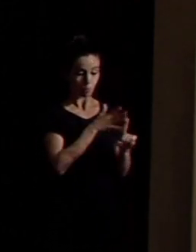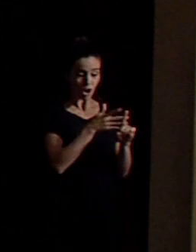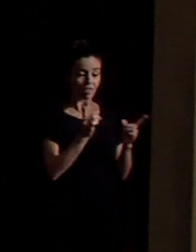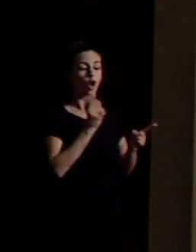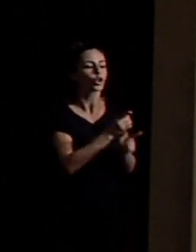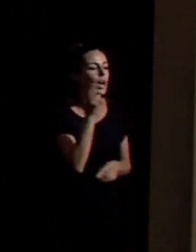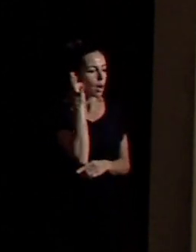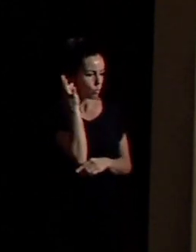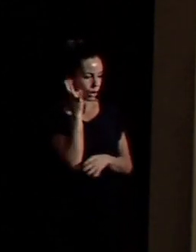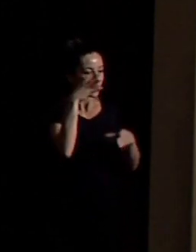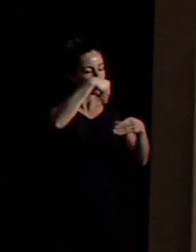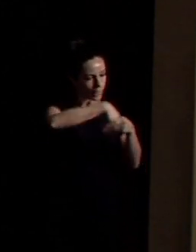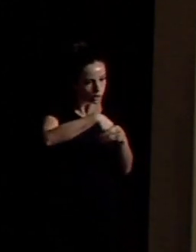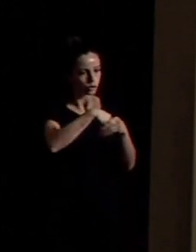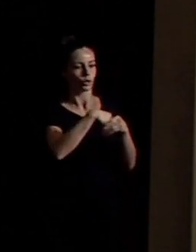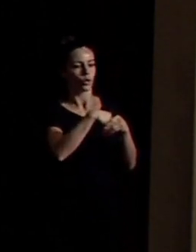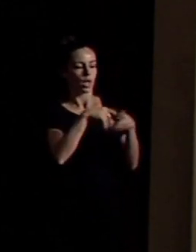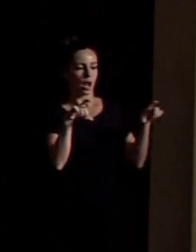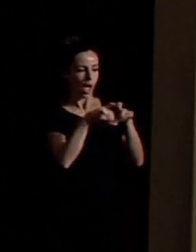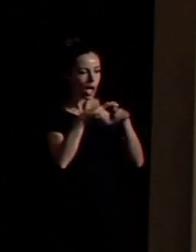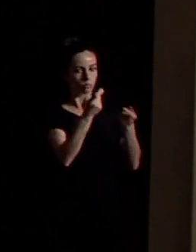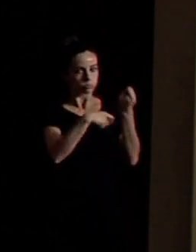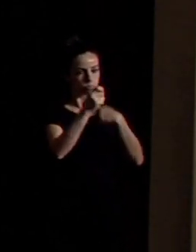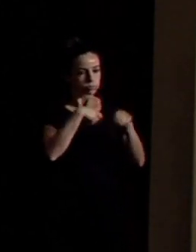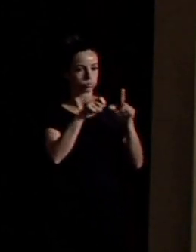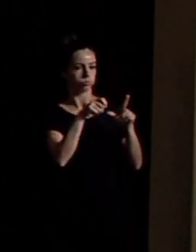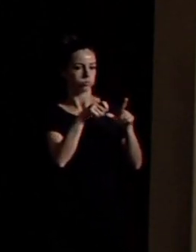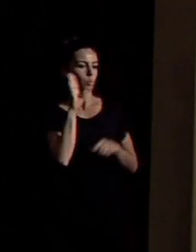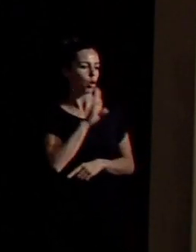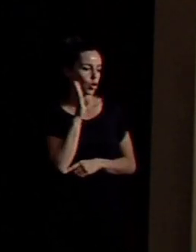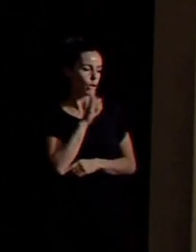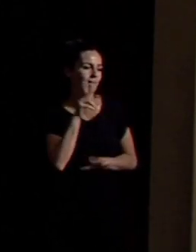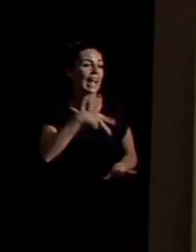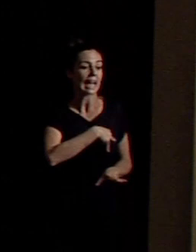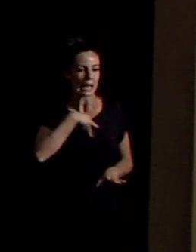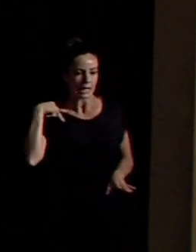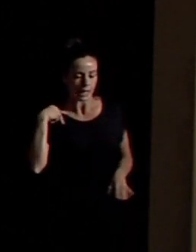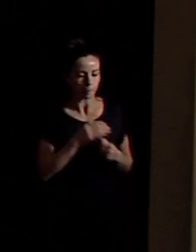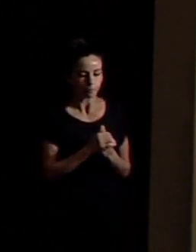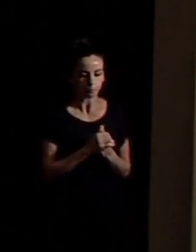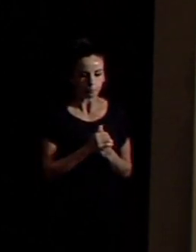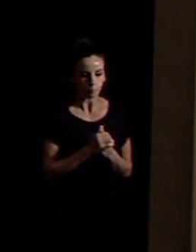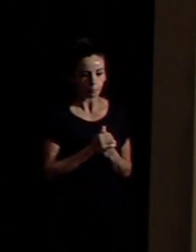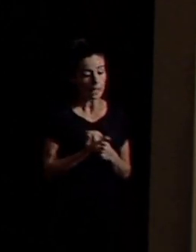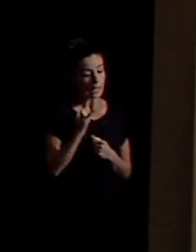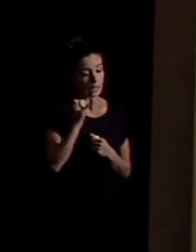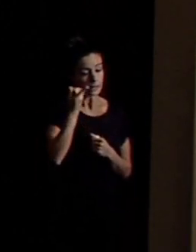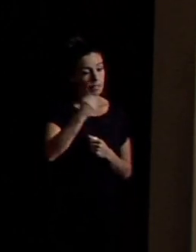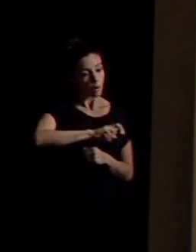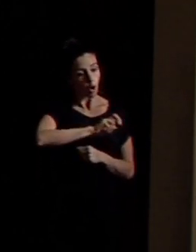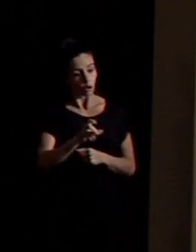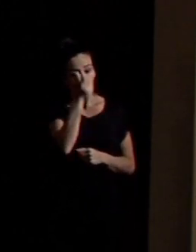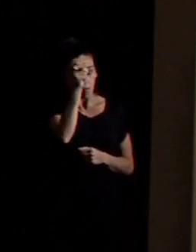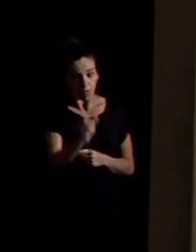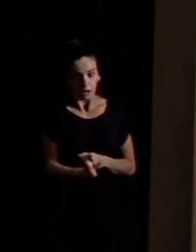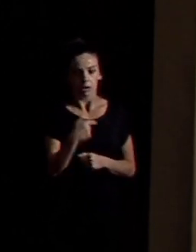en la industria pornográfica por regla general, por regla general. También hay otro dato que a mí me